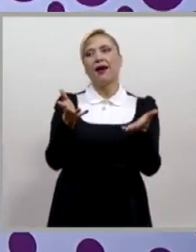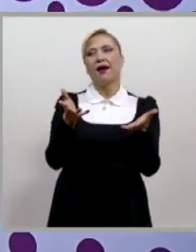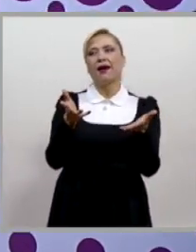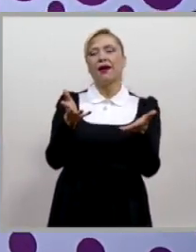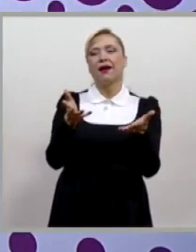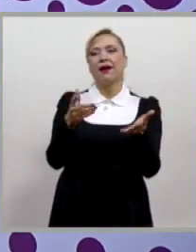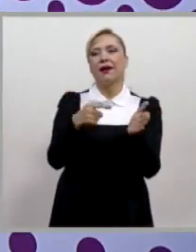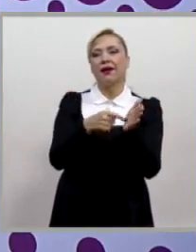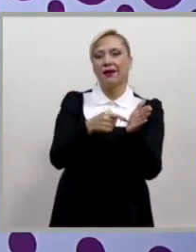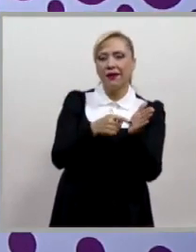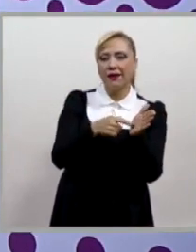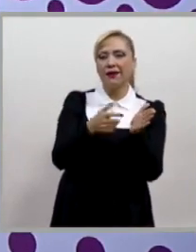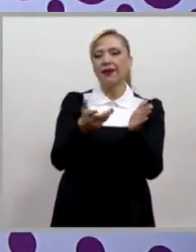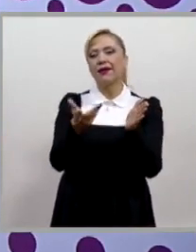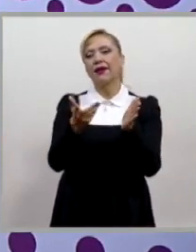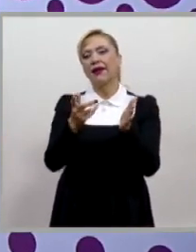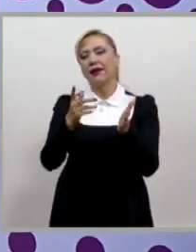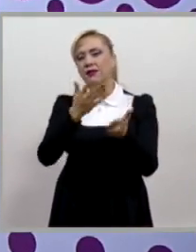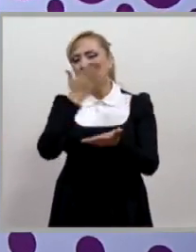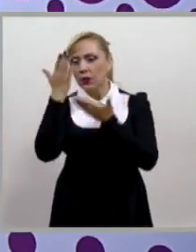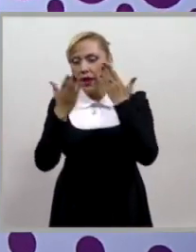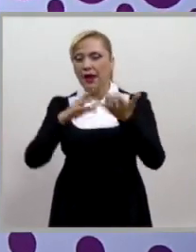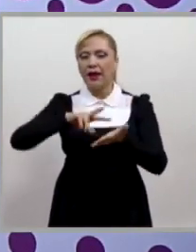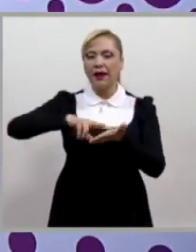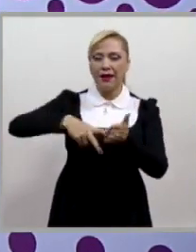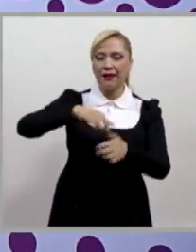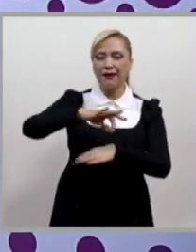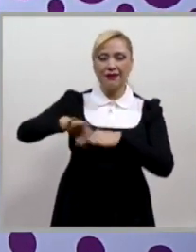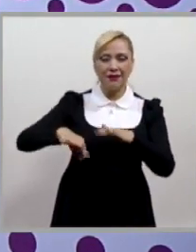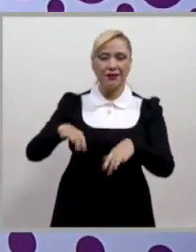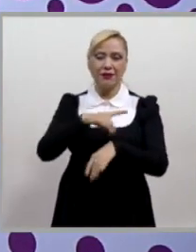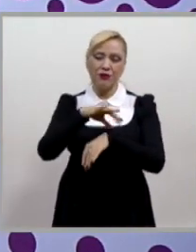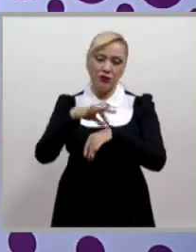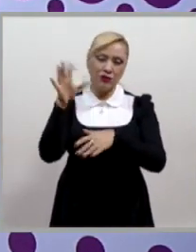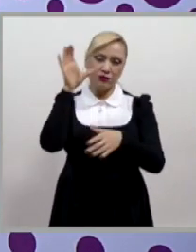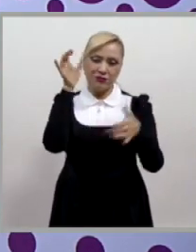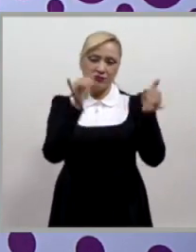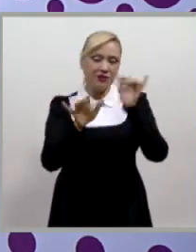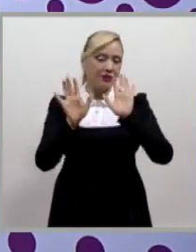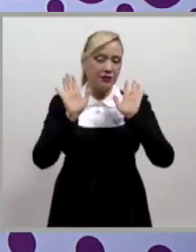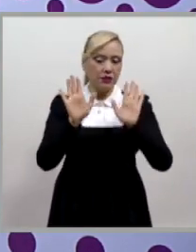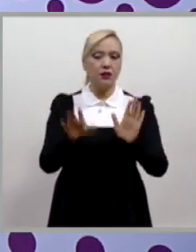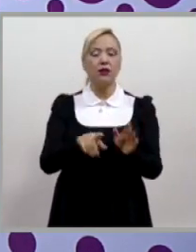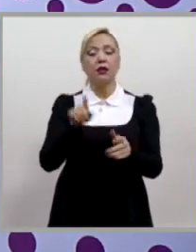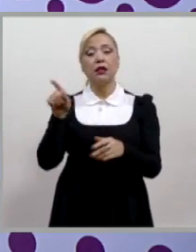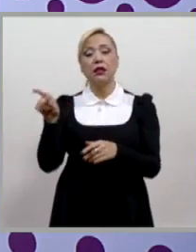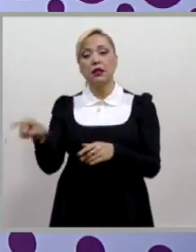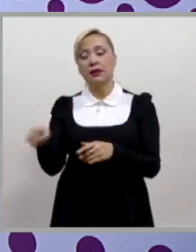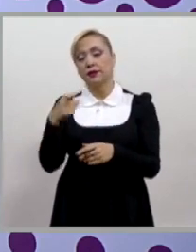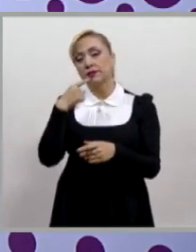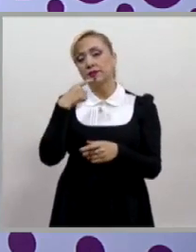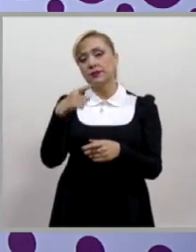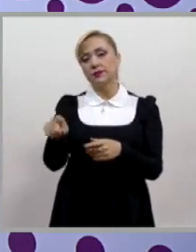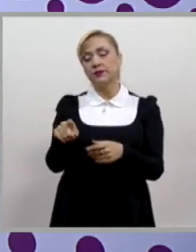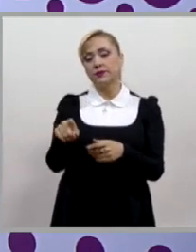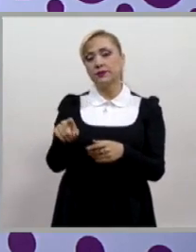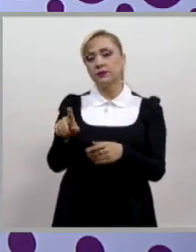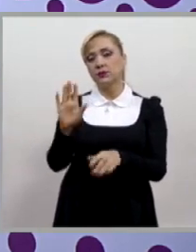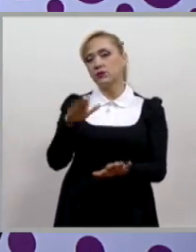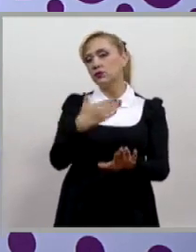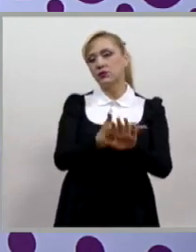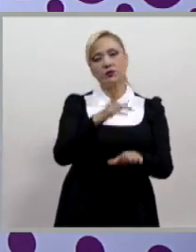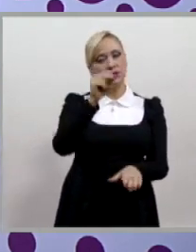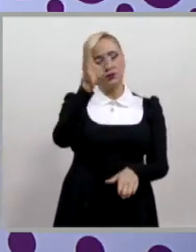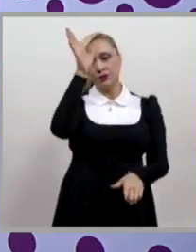viene en su recurso o no, lo interesante para la segunda sala, que tiene un recurso de queja, que es la queja contra el